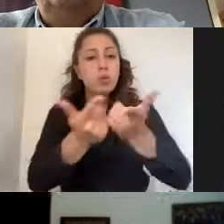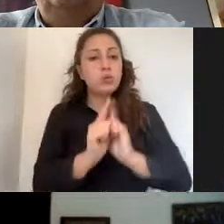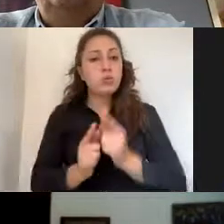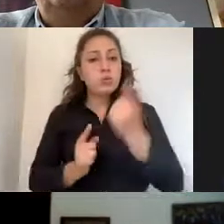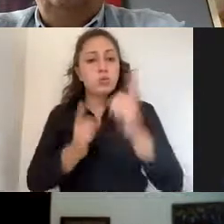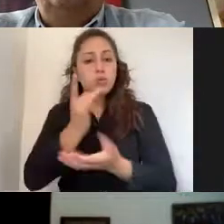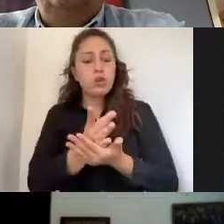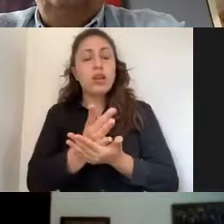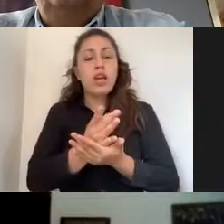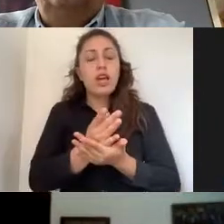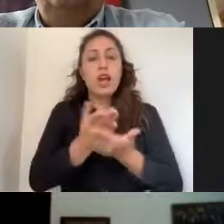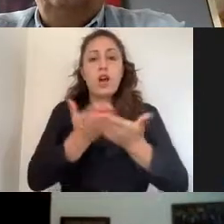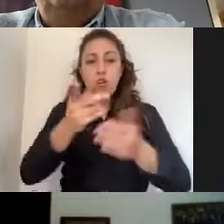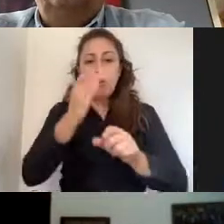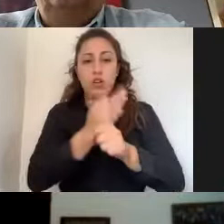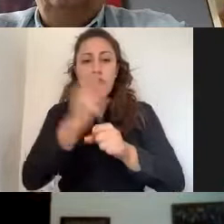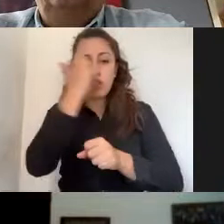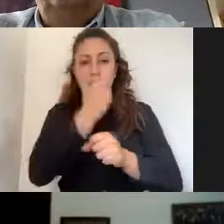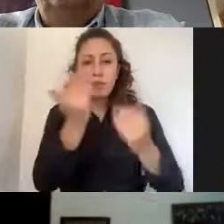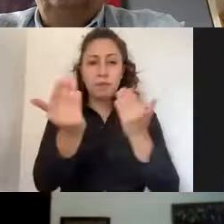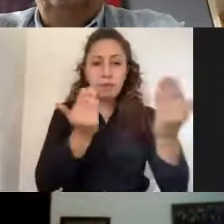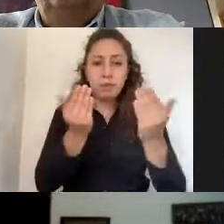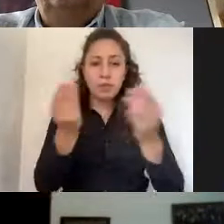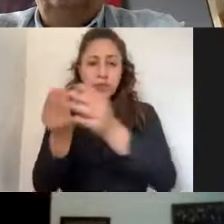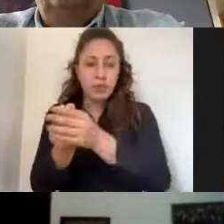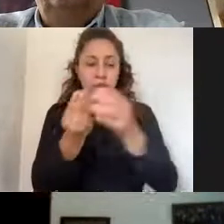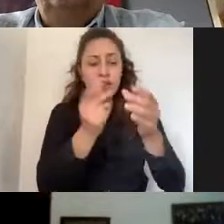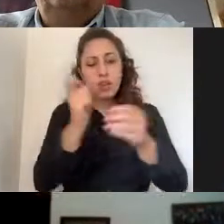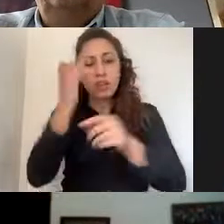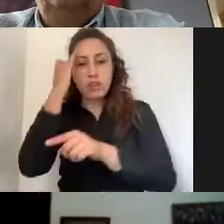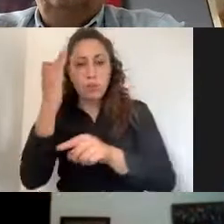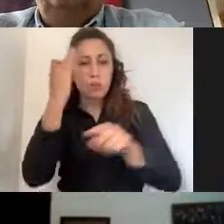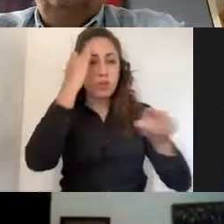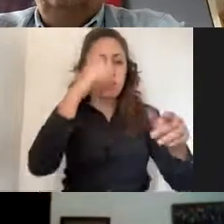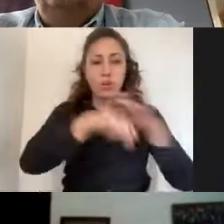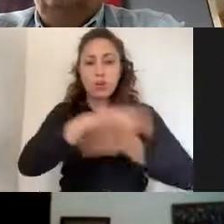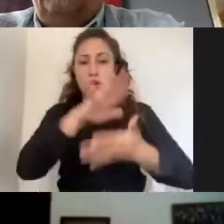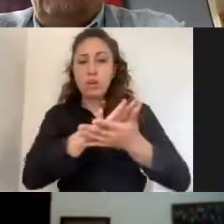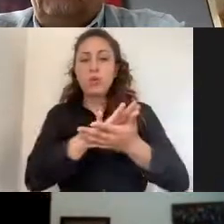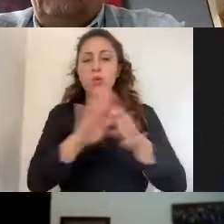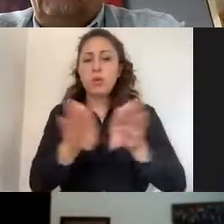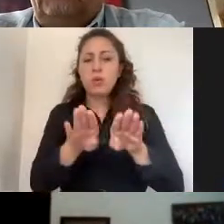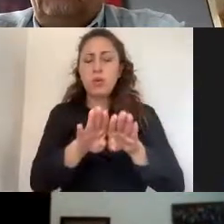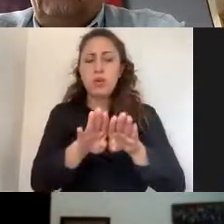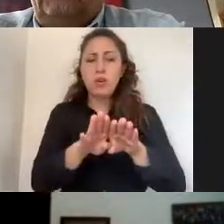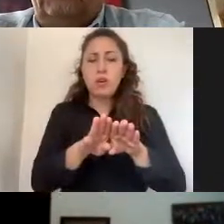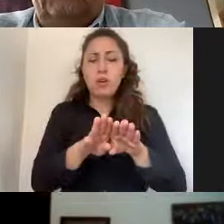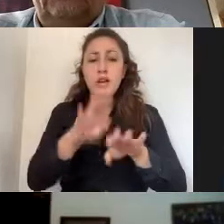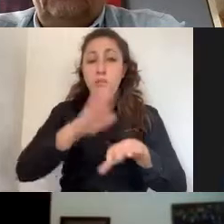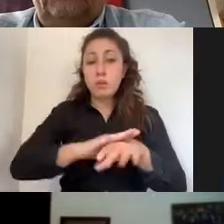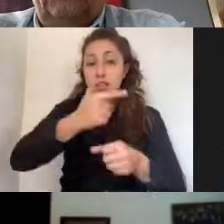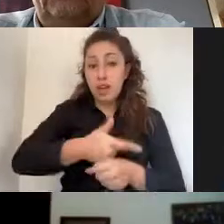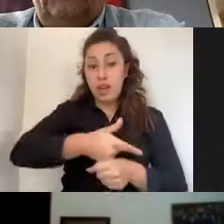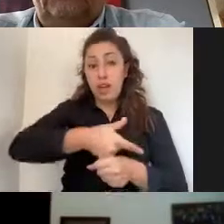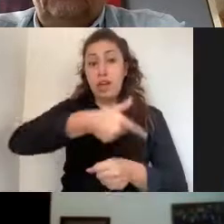ustedes revisan cuál es la diferencia de los tipos penales, pues se podrán dar cuenta que es mucho más grave un delito